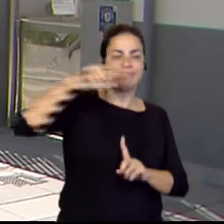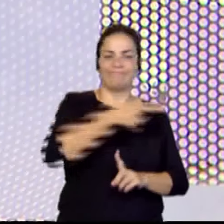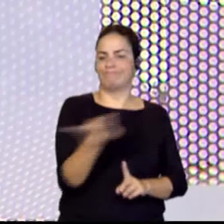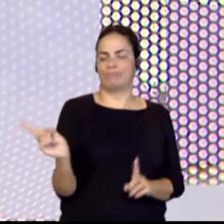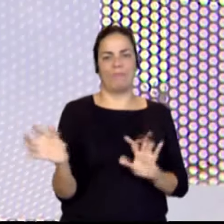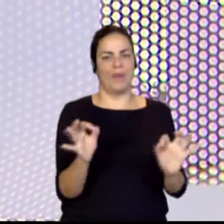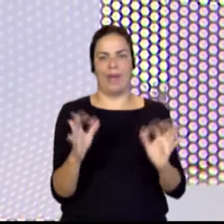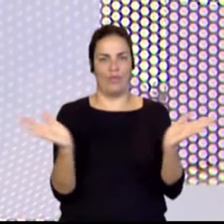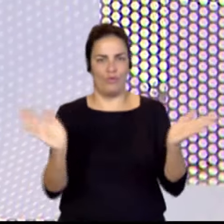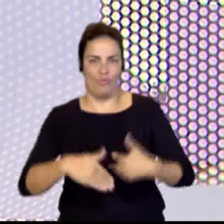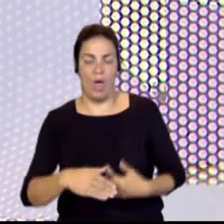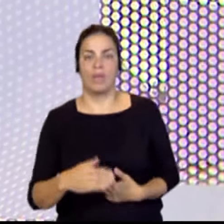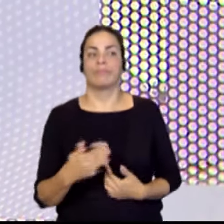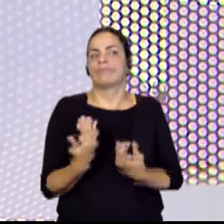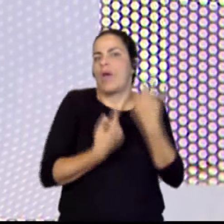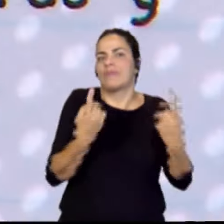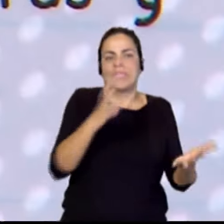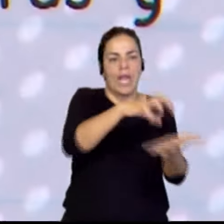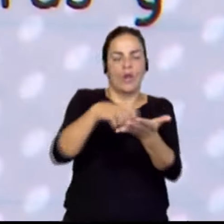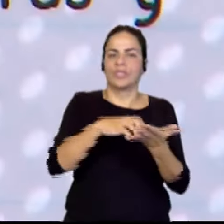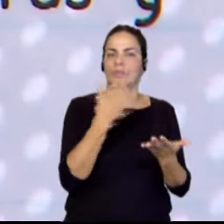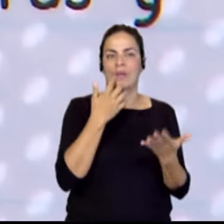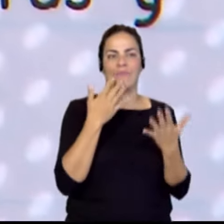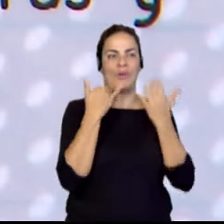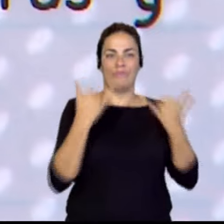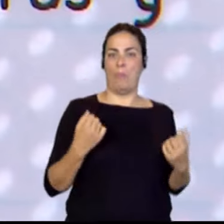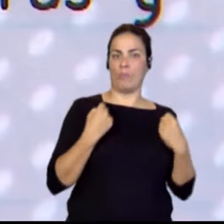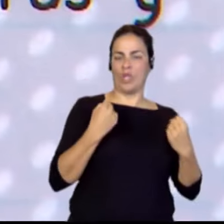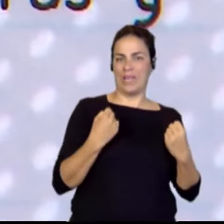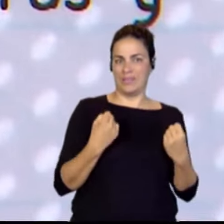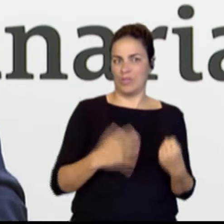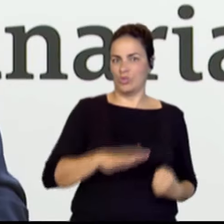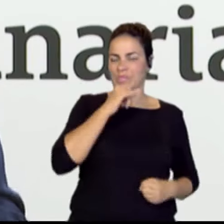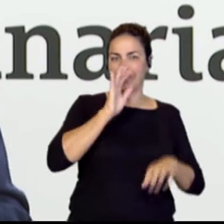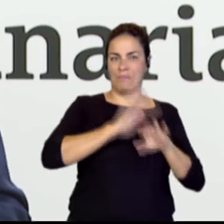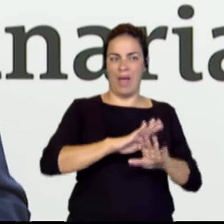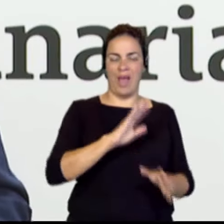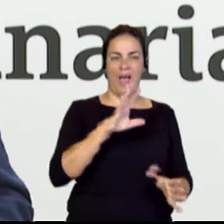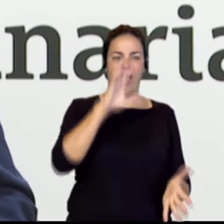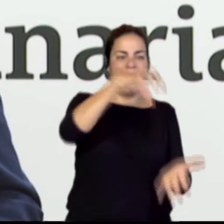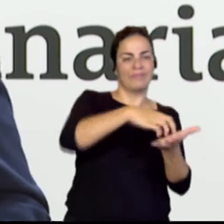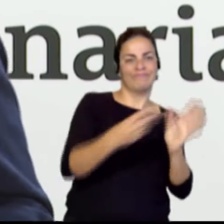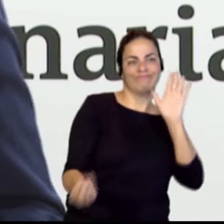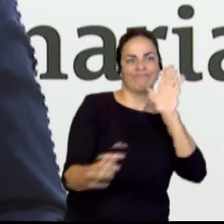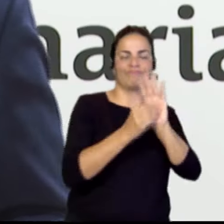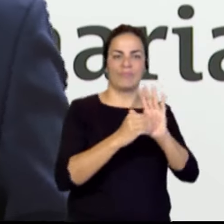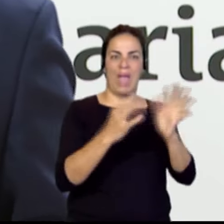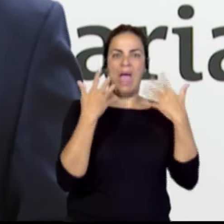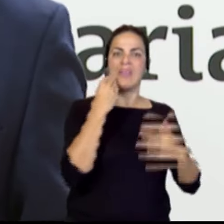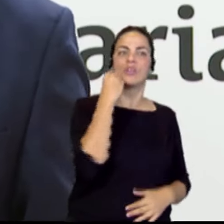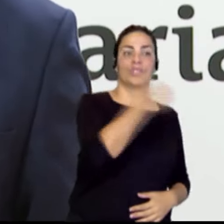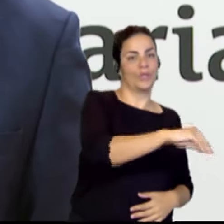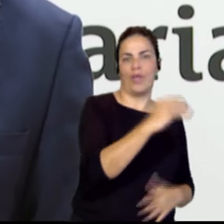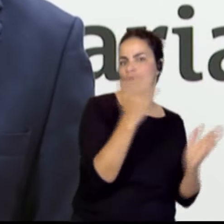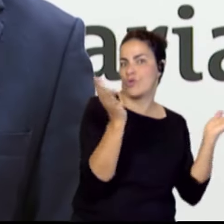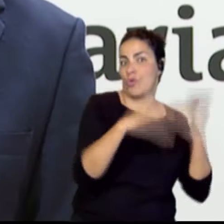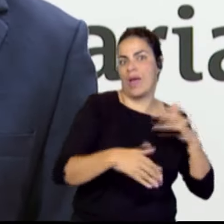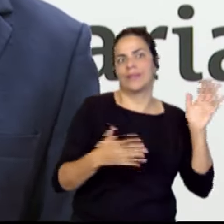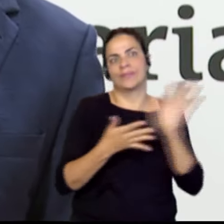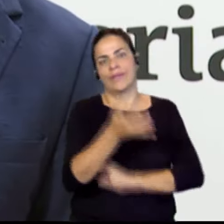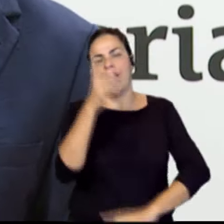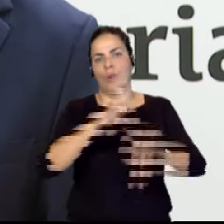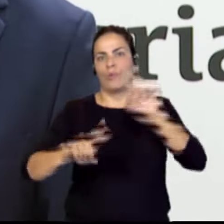no tienen la potencia necesaria para la instalación del aire acondicionado con lo cual es un problema también añadido que tenemos a la